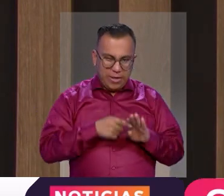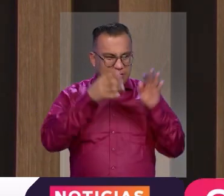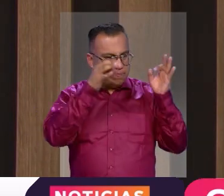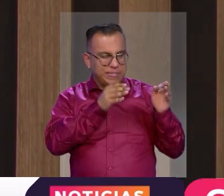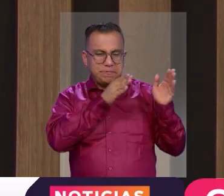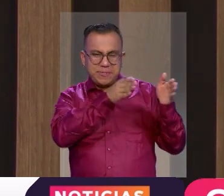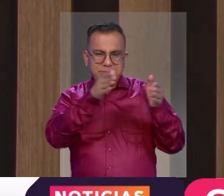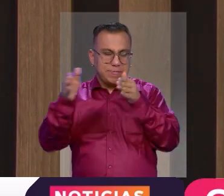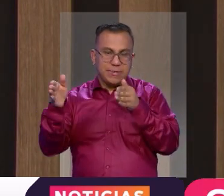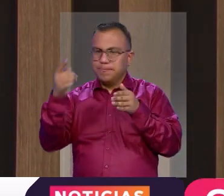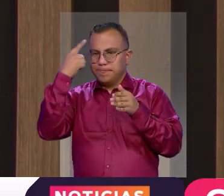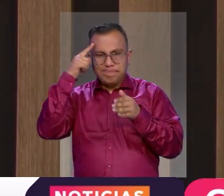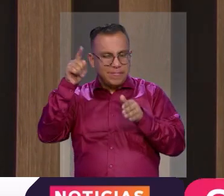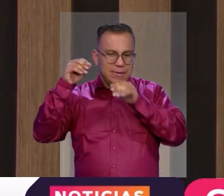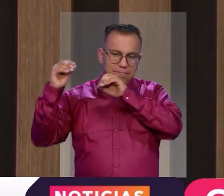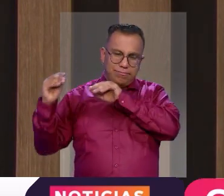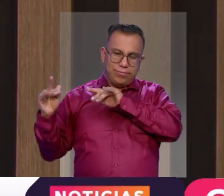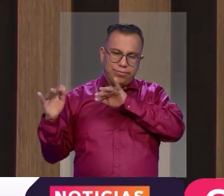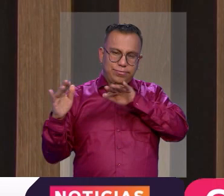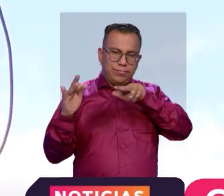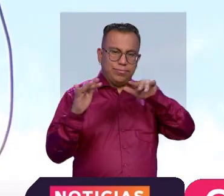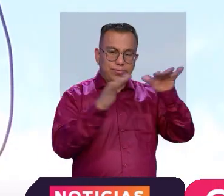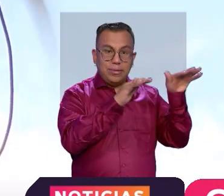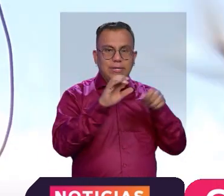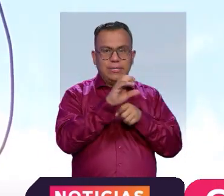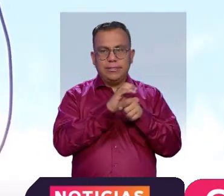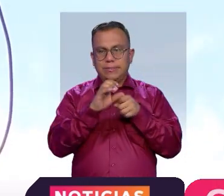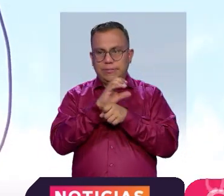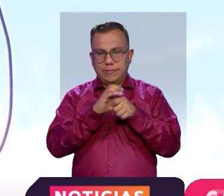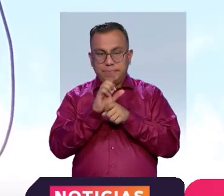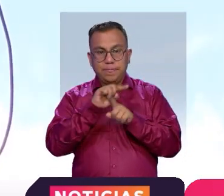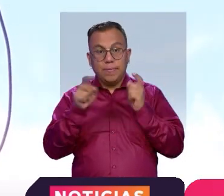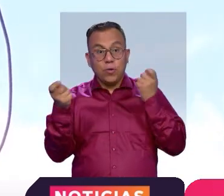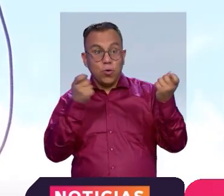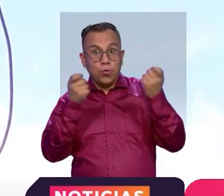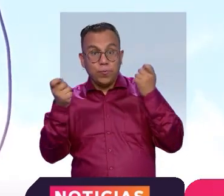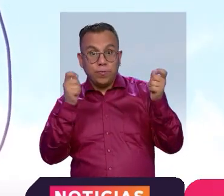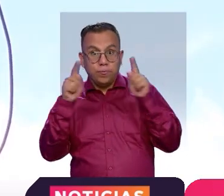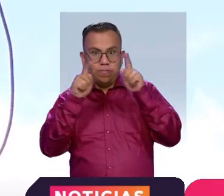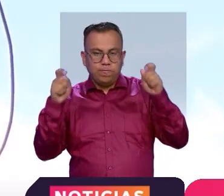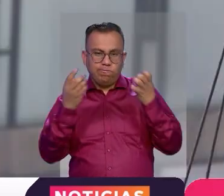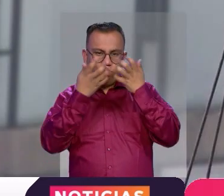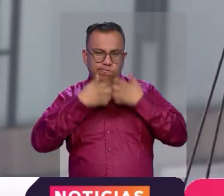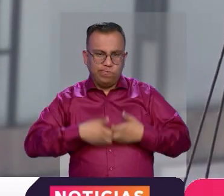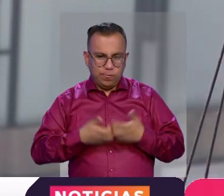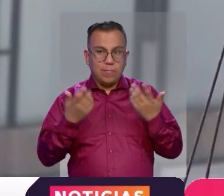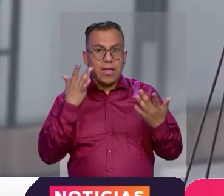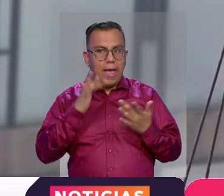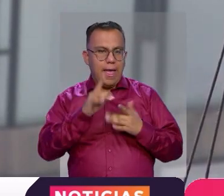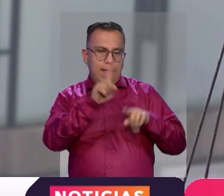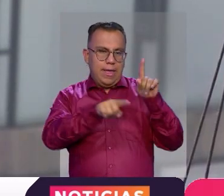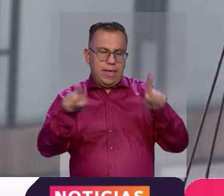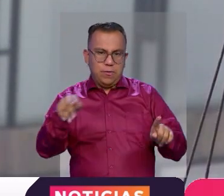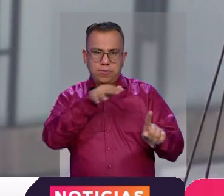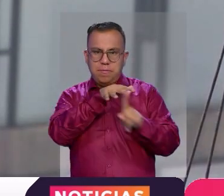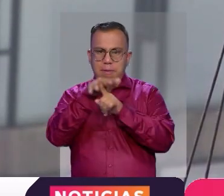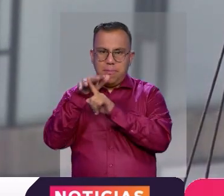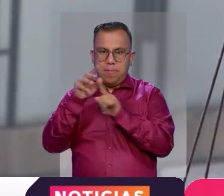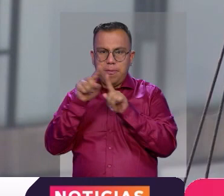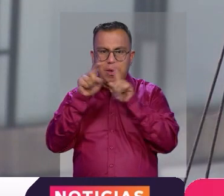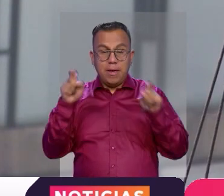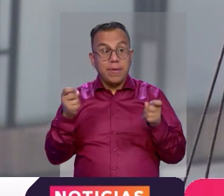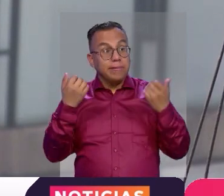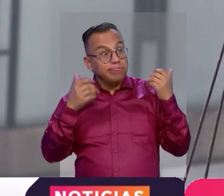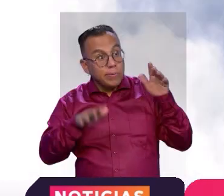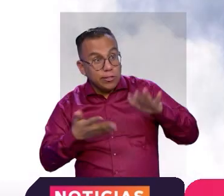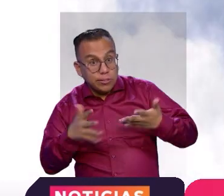específicos sino a lo largo y ancho de la ciudad por medio del monitoreo que funciona en la ciudad determinaron algunos factores y según los